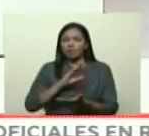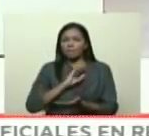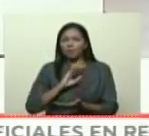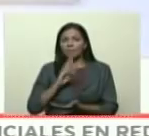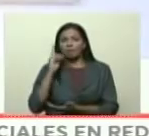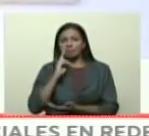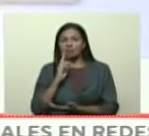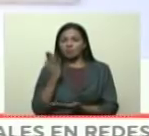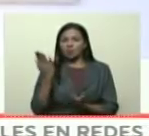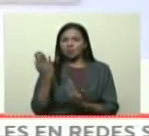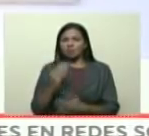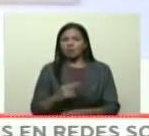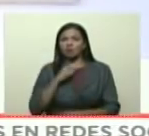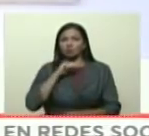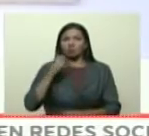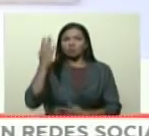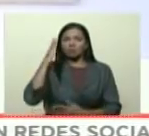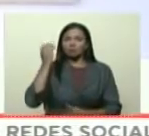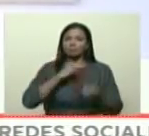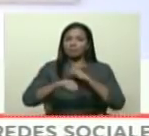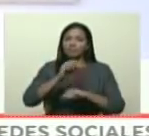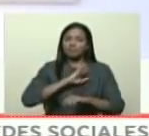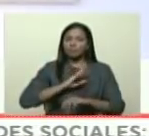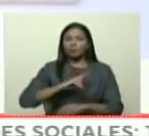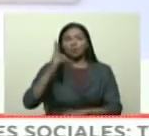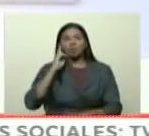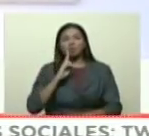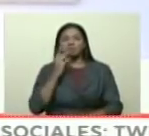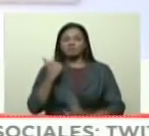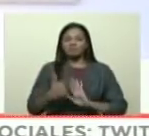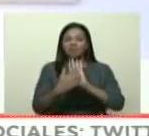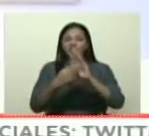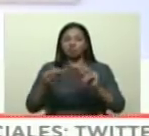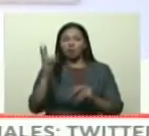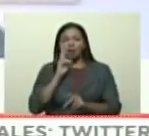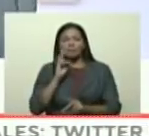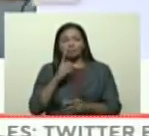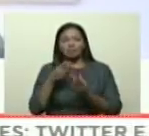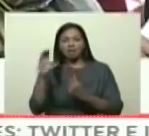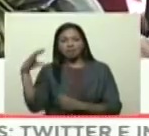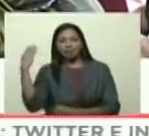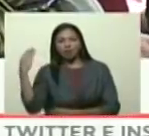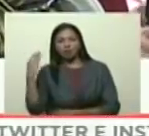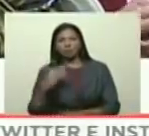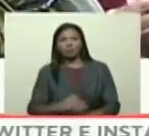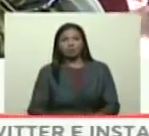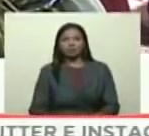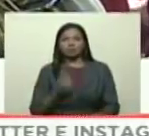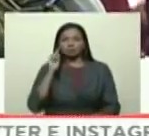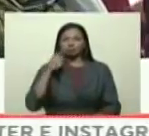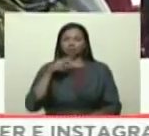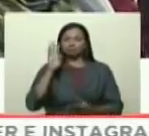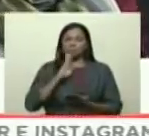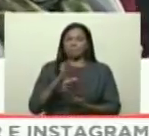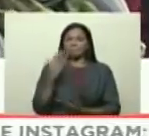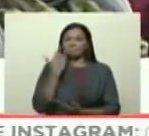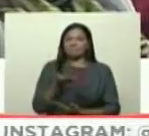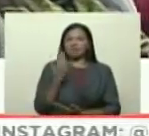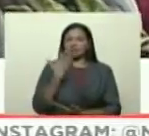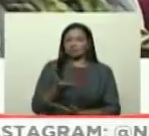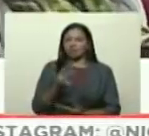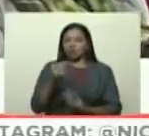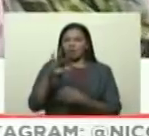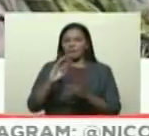de Bolívar? Tenemos que salir en defensa de Bolívar frente a la mentira de la oligarquía colombiana y a su basura, la basura de